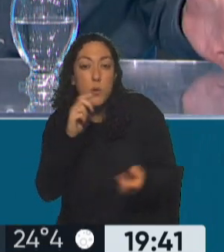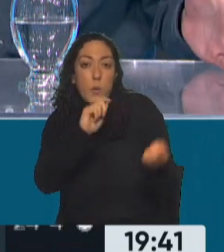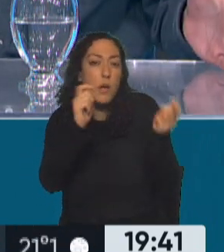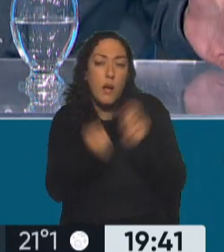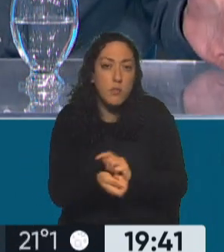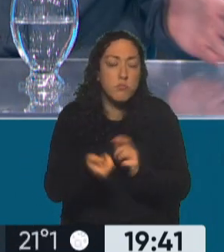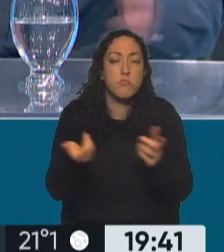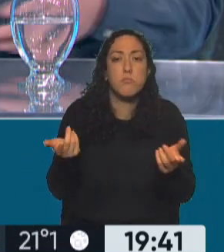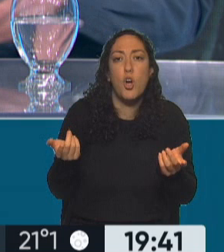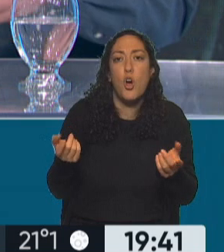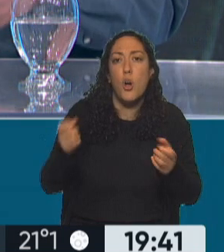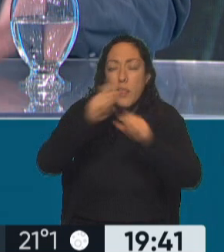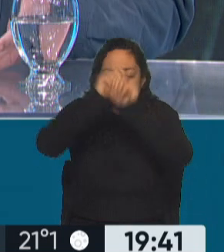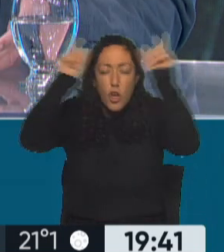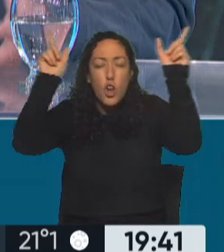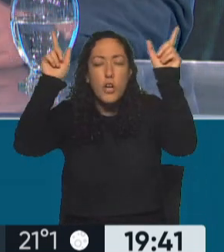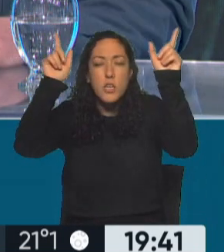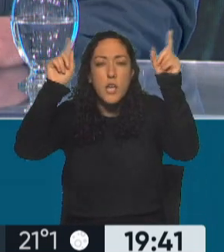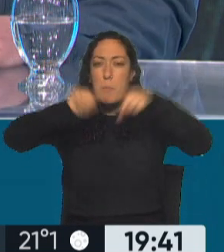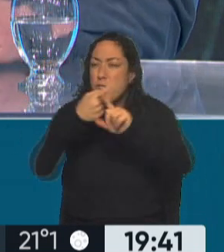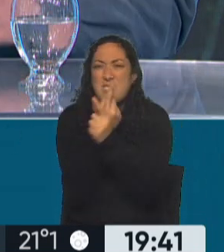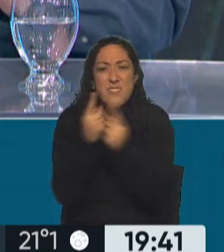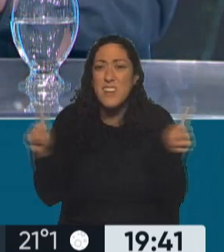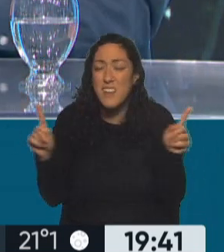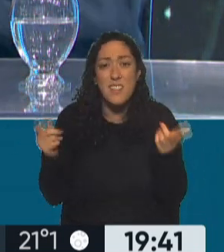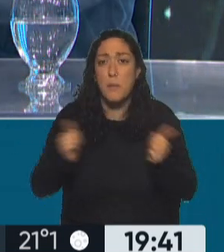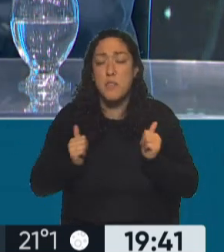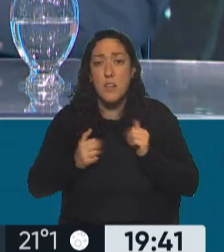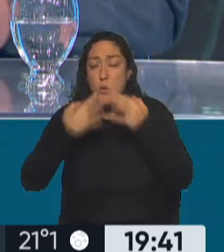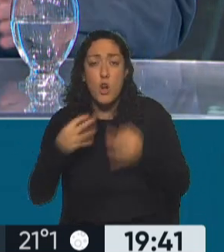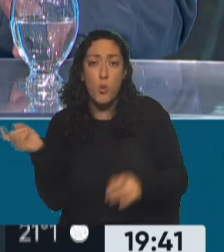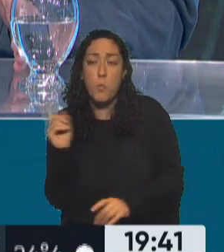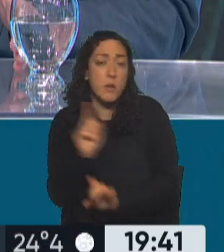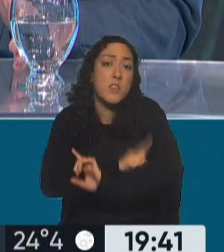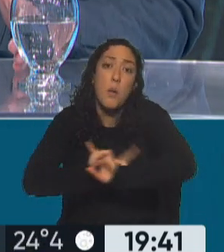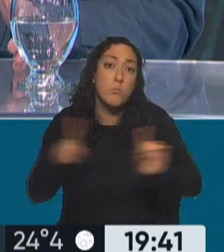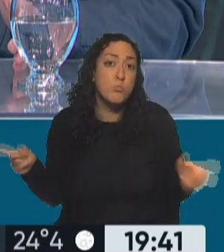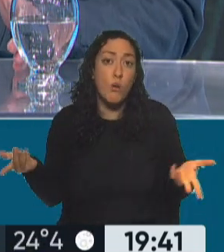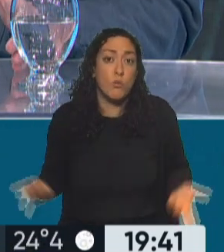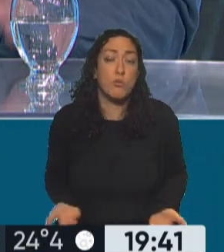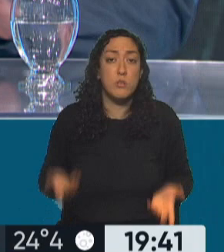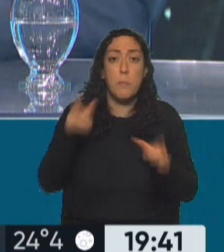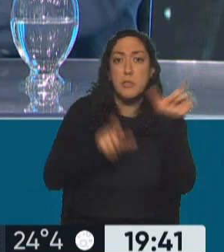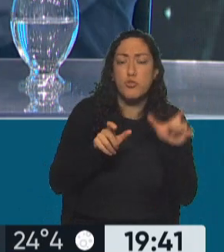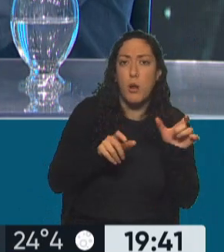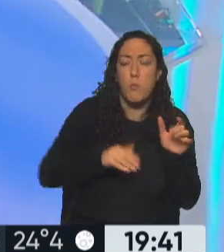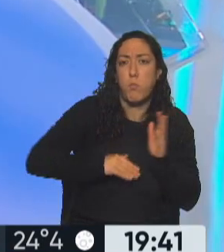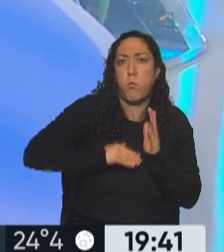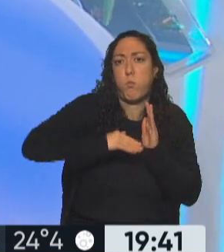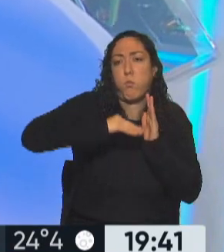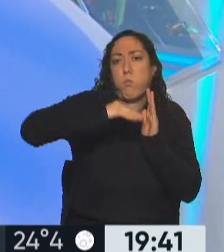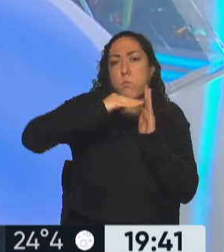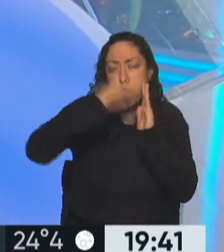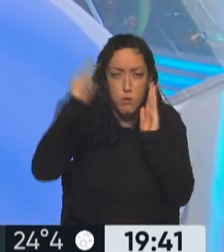signo ideológico que tampoco cumple esas expectativas. Entonces, uno puede decir, bueno, hay un descontento acumulado. Yo creo que esa mirada